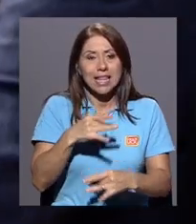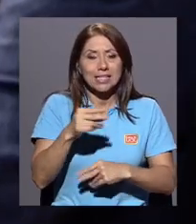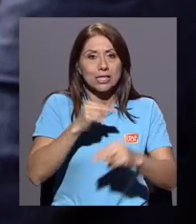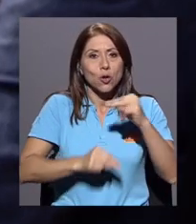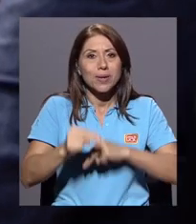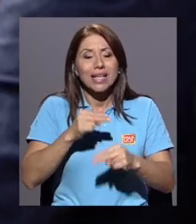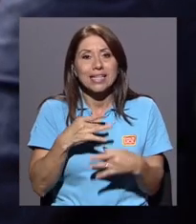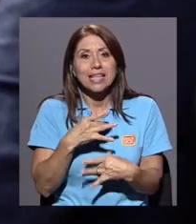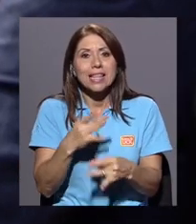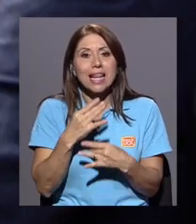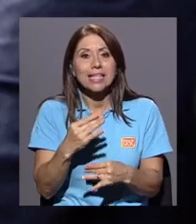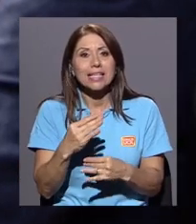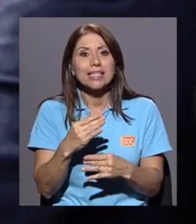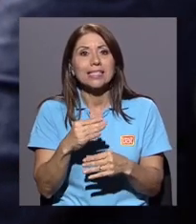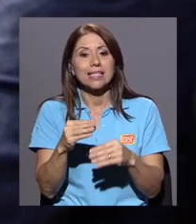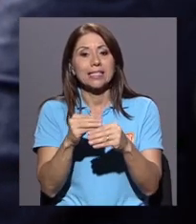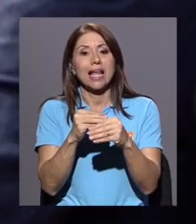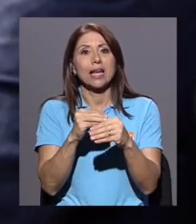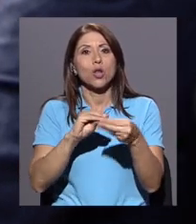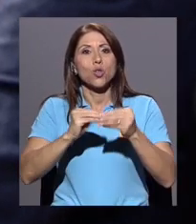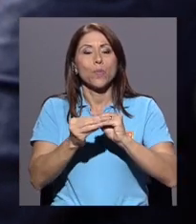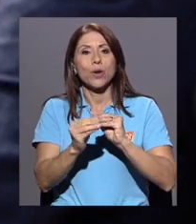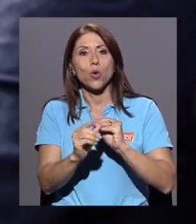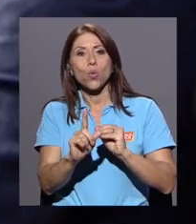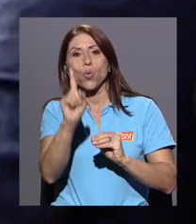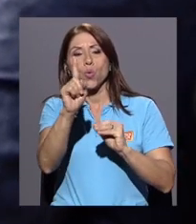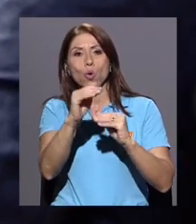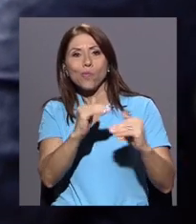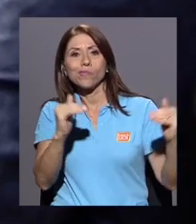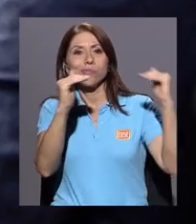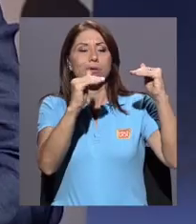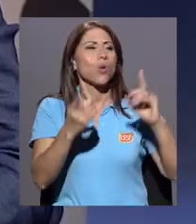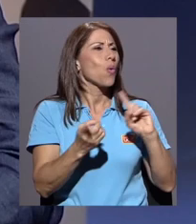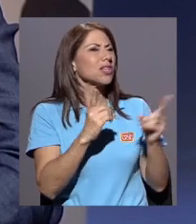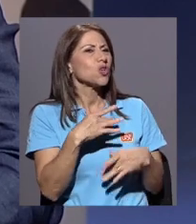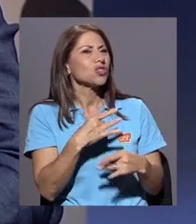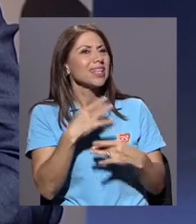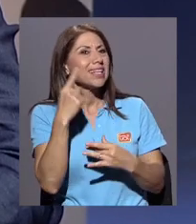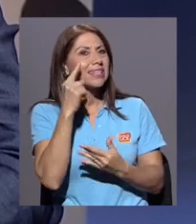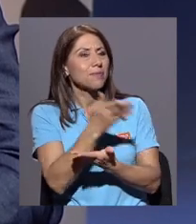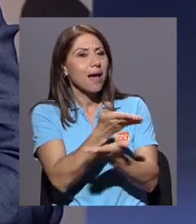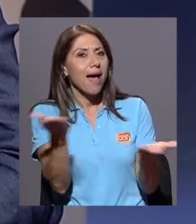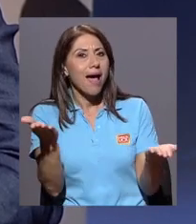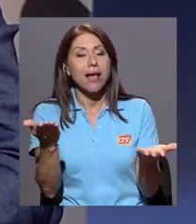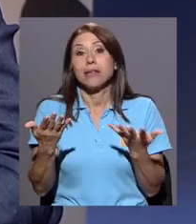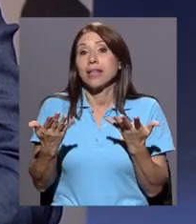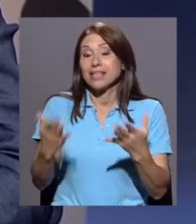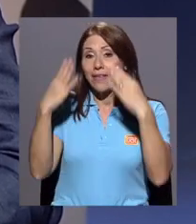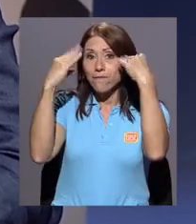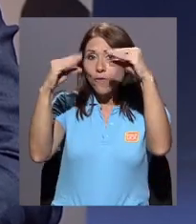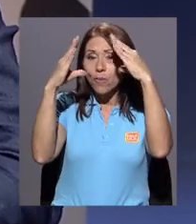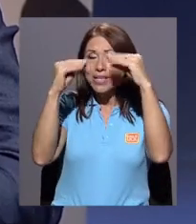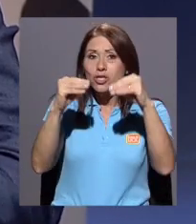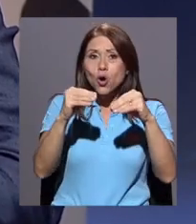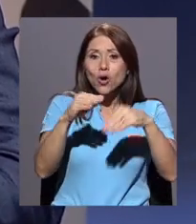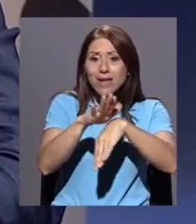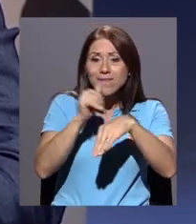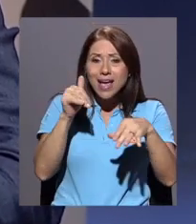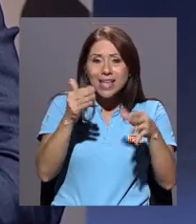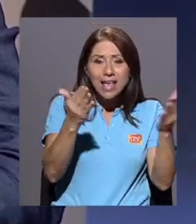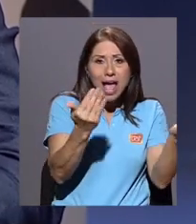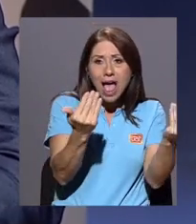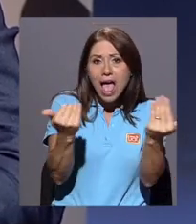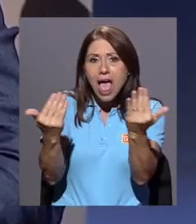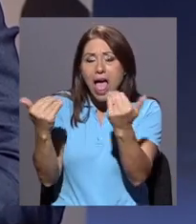son entonces las consecuencias hacia esa comunicación pública para nuestras audiencias? Porque se produce información que va a traer audiencia, más allá de su